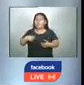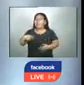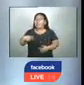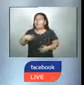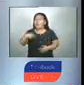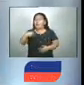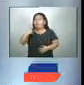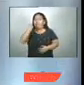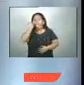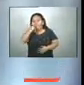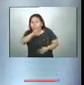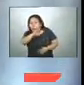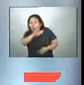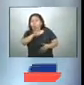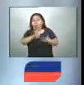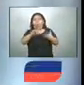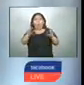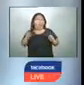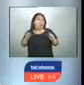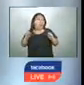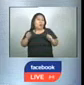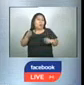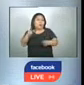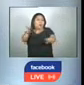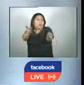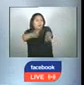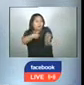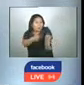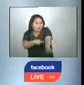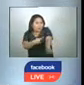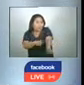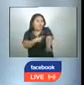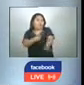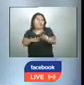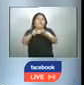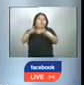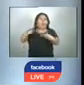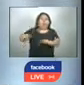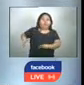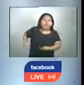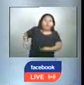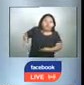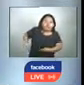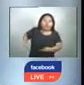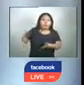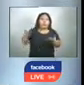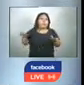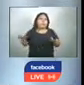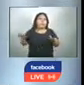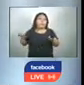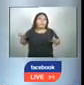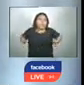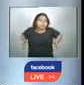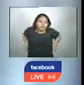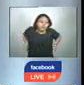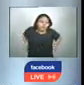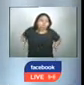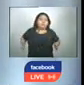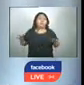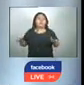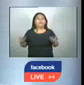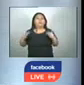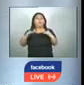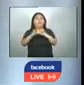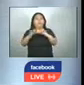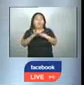enfermedades o problemas de salud como la diabetes, la insuficiencia renal. Entonces lo estamos viendo que se da